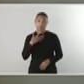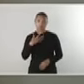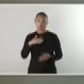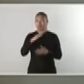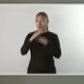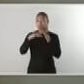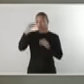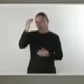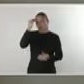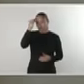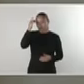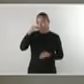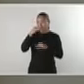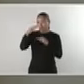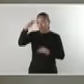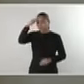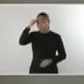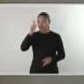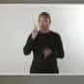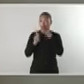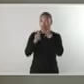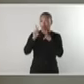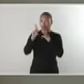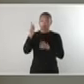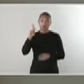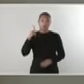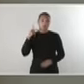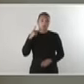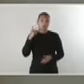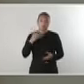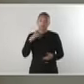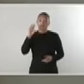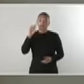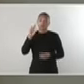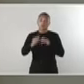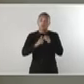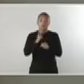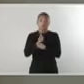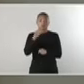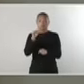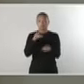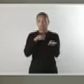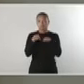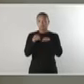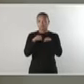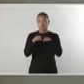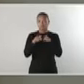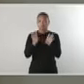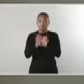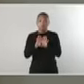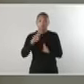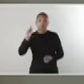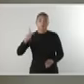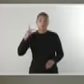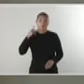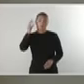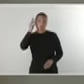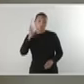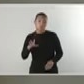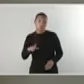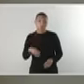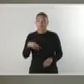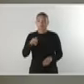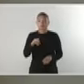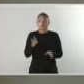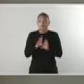que han hablado de los partidos traen veinte años sin trabajar Son puro político huevón se dicen políticos Pero es